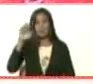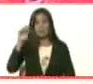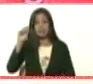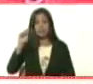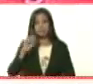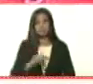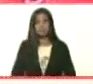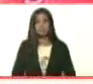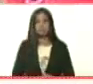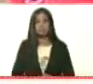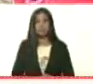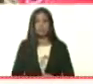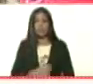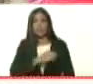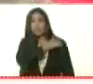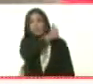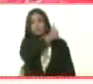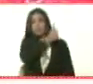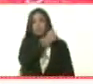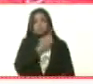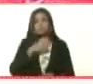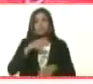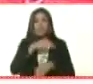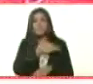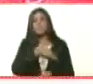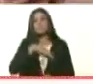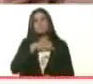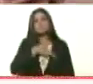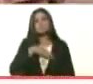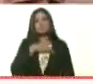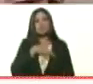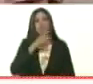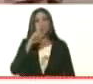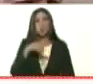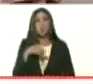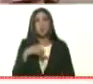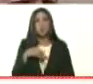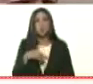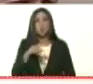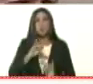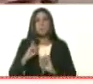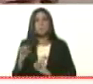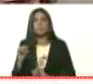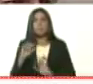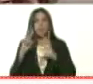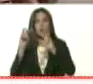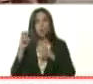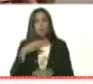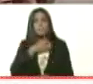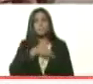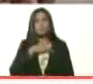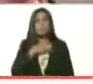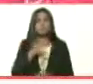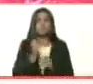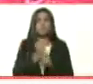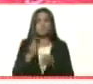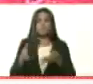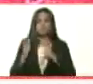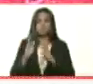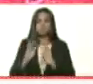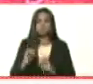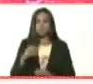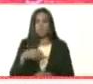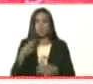la misión Barrio Nuevo, Barrio Tricolor y nuevo ministro de Obras Públicas en el gobierno